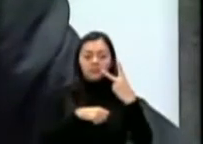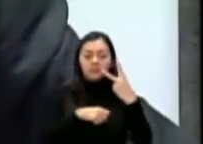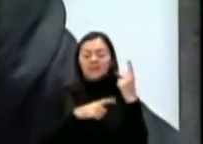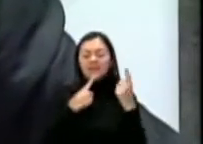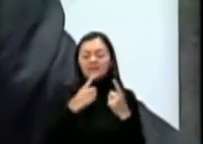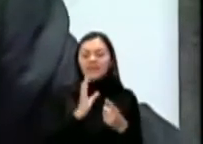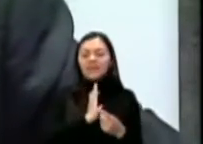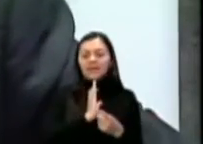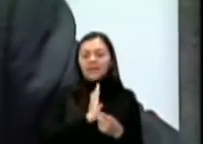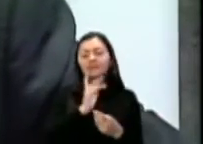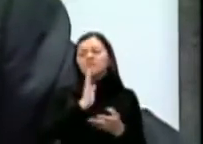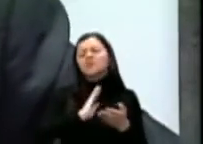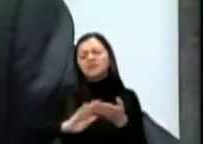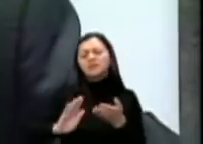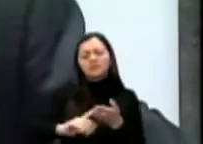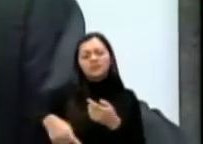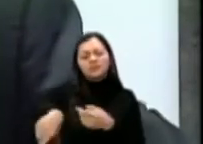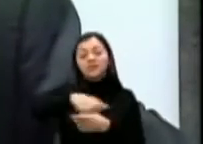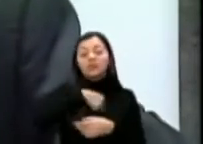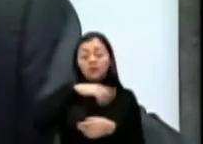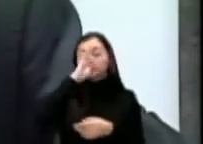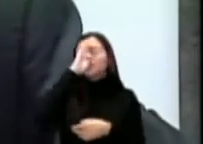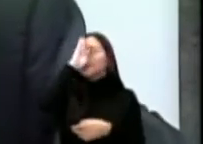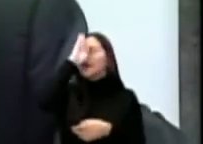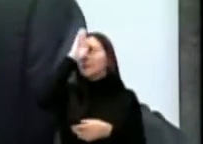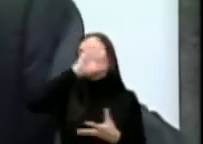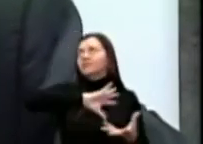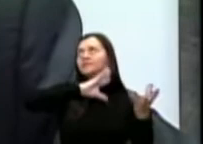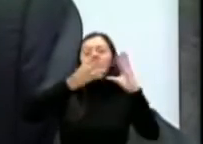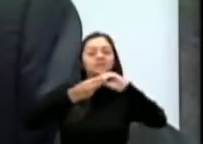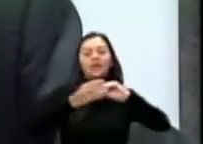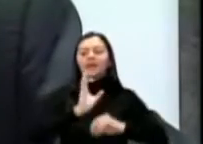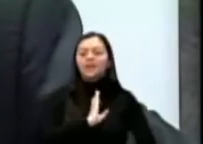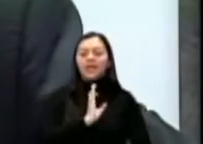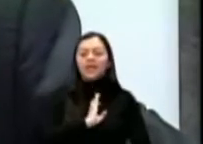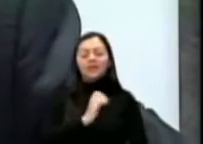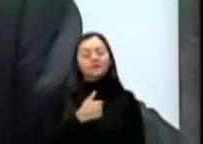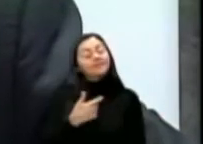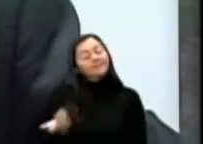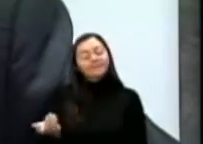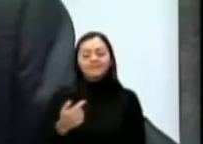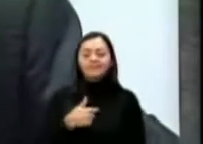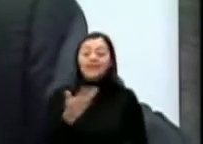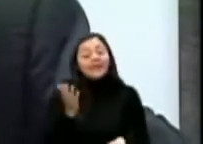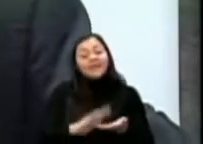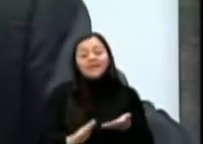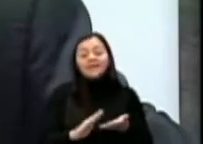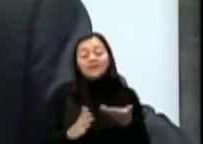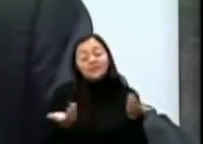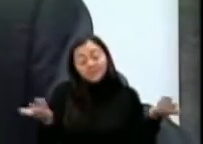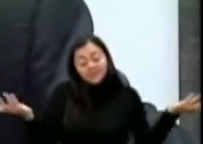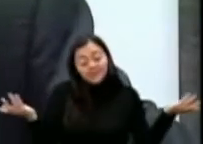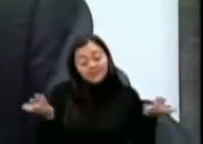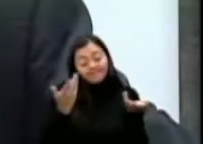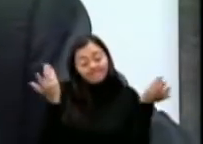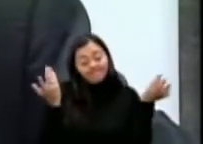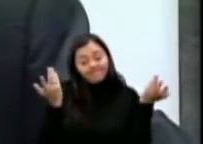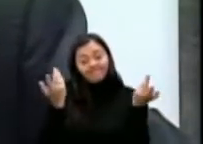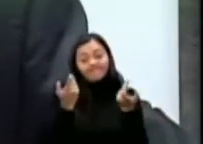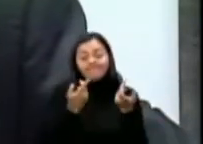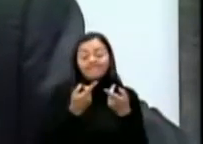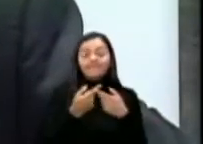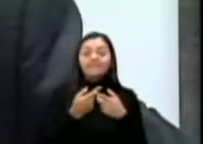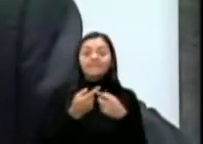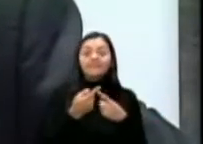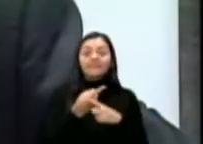les pido disculpas a los compañeros oyentes el vicepresidente es ingeniero y tiene ese defecto bueno virtud dependiendo de dónde de donde nos